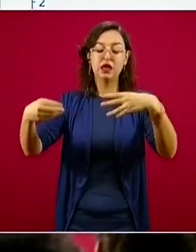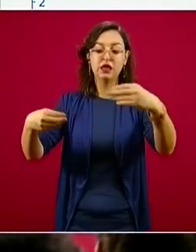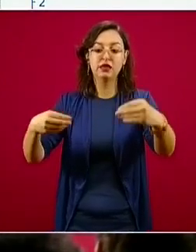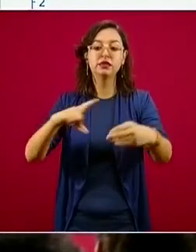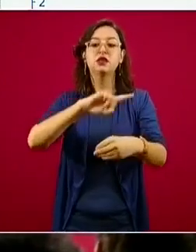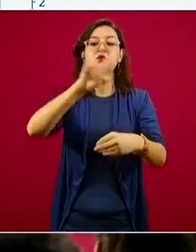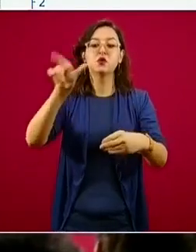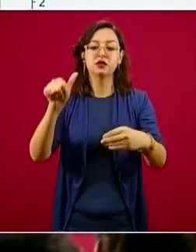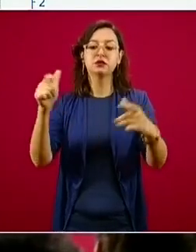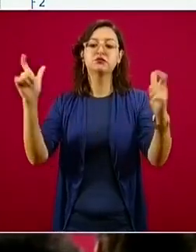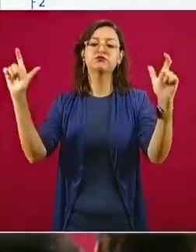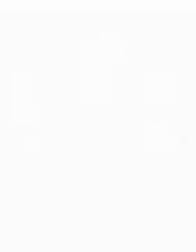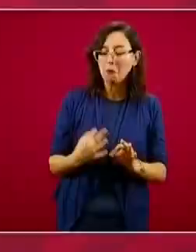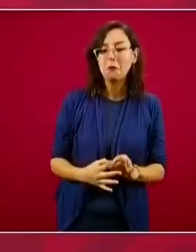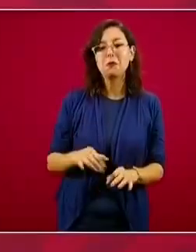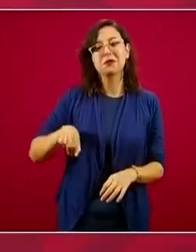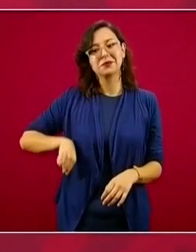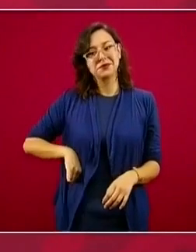descender